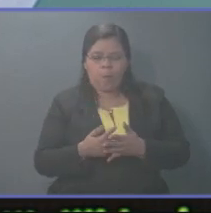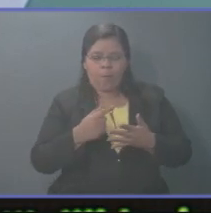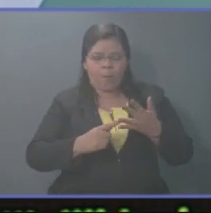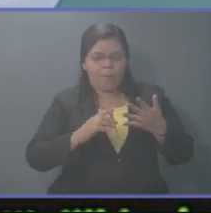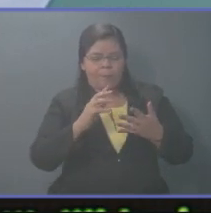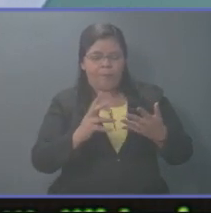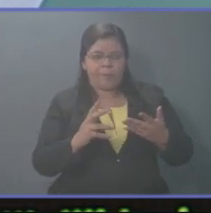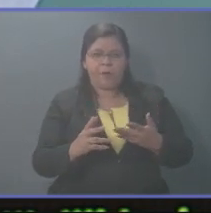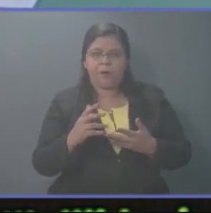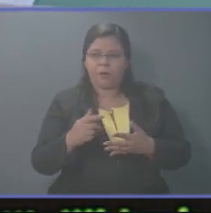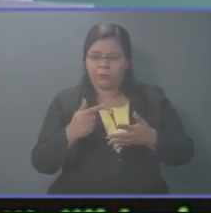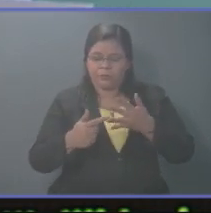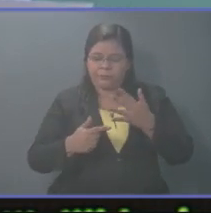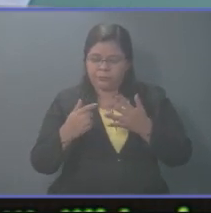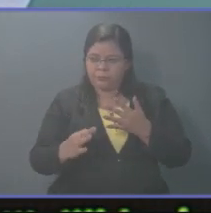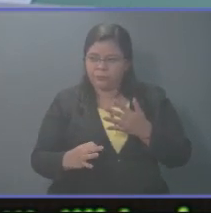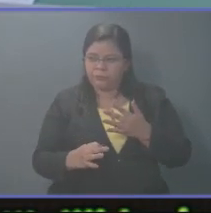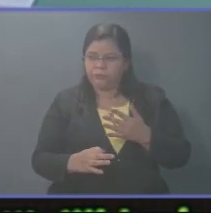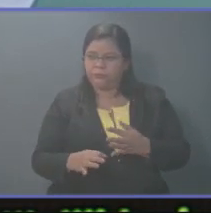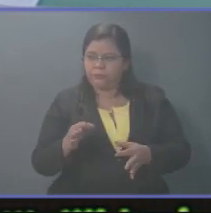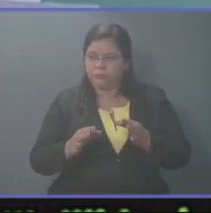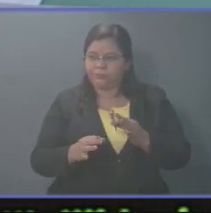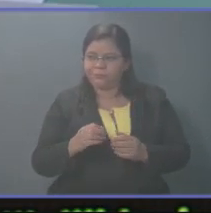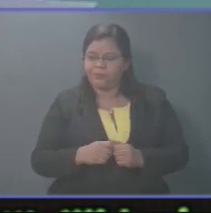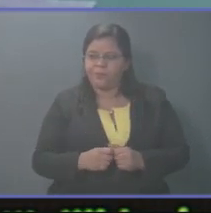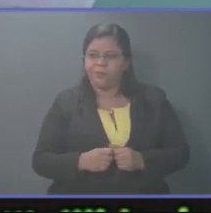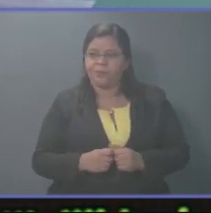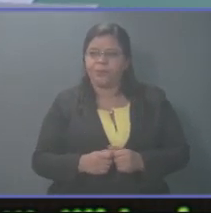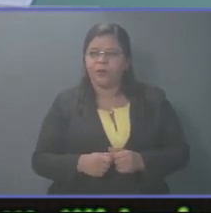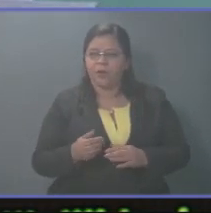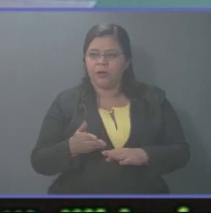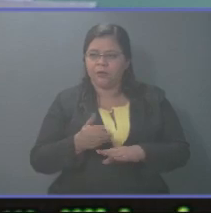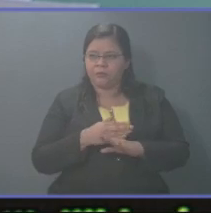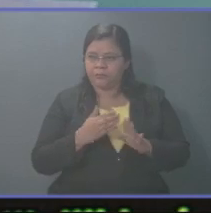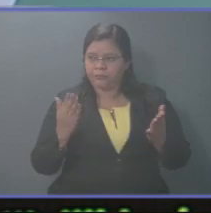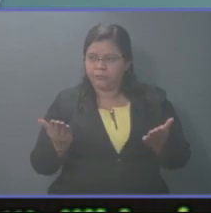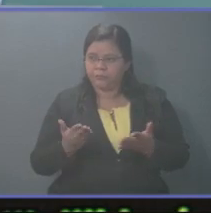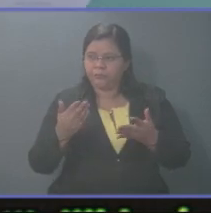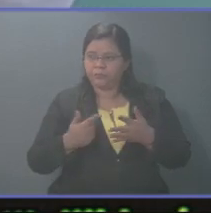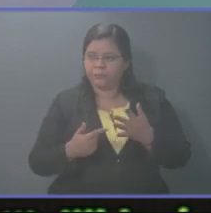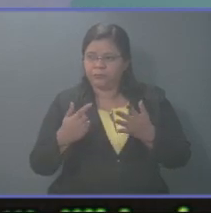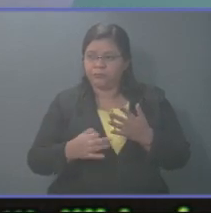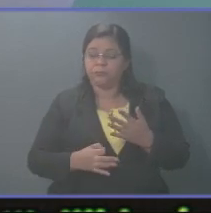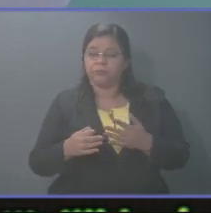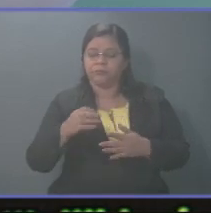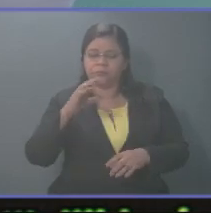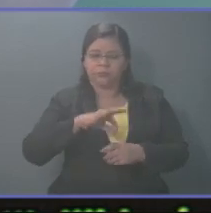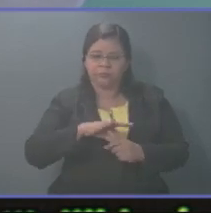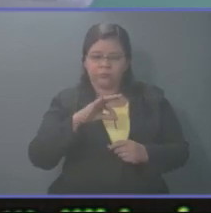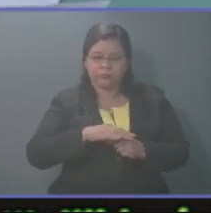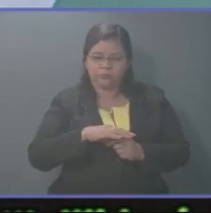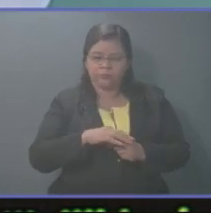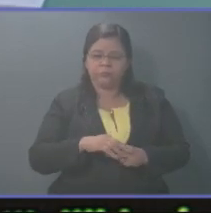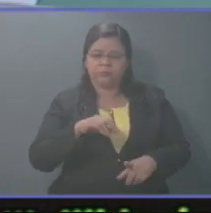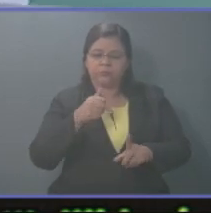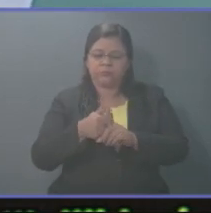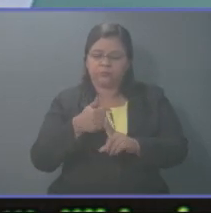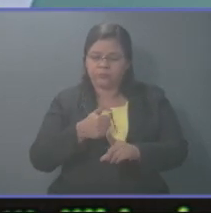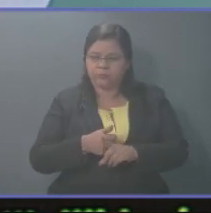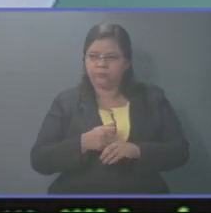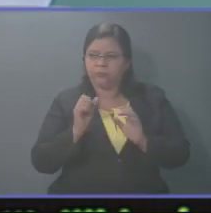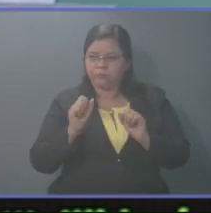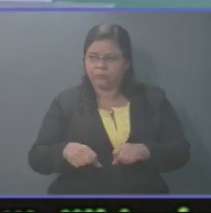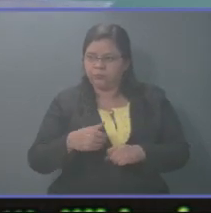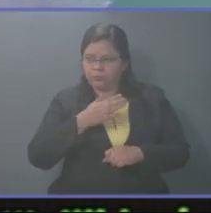constitucional, legal y jurisprudencial, se legisló que para acreditar el voto municipal, cada elector debe